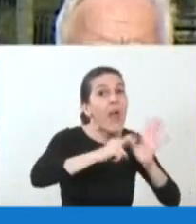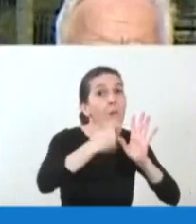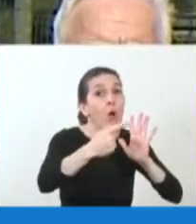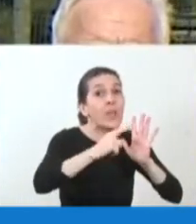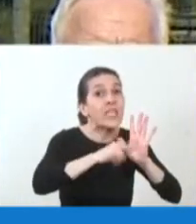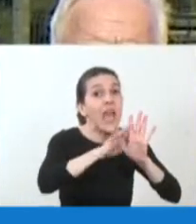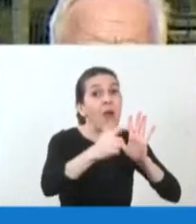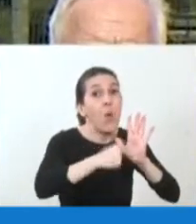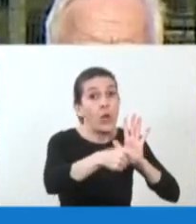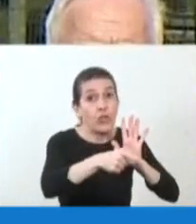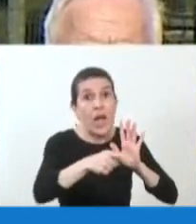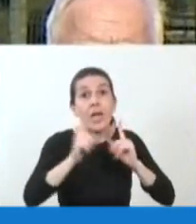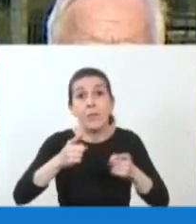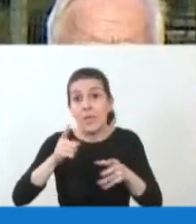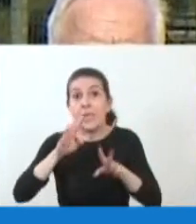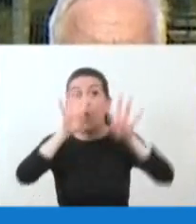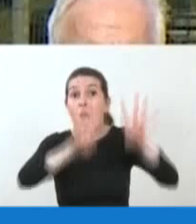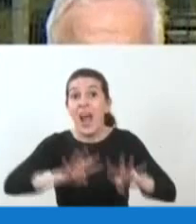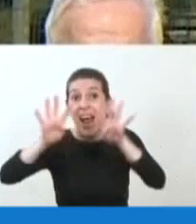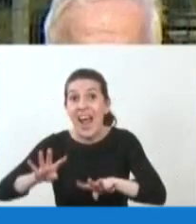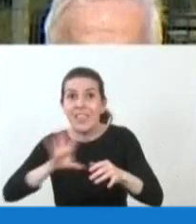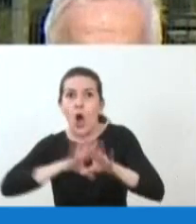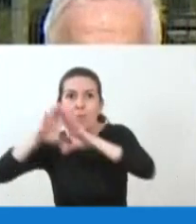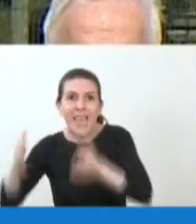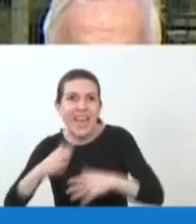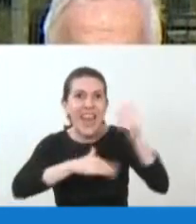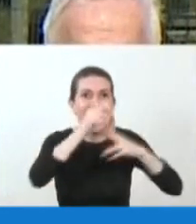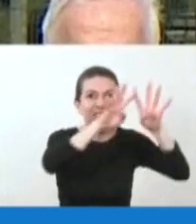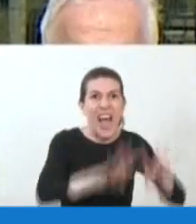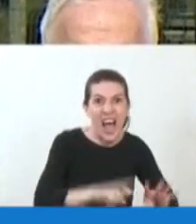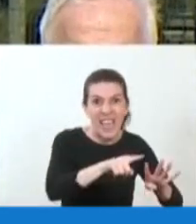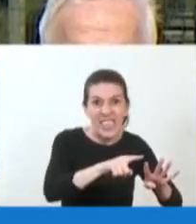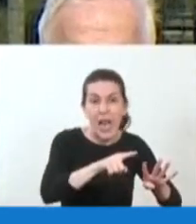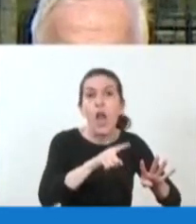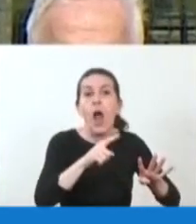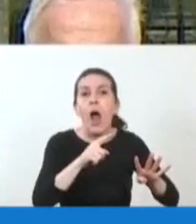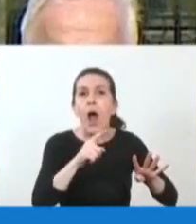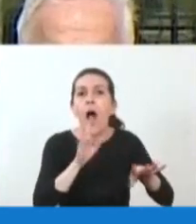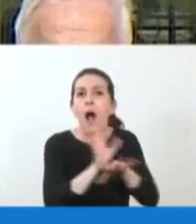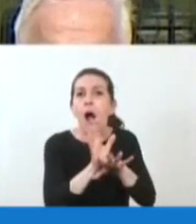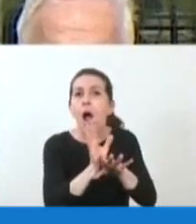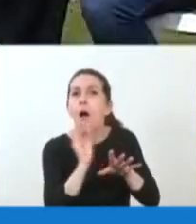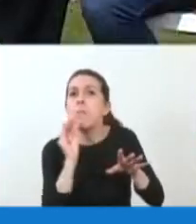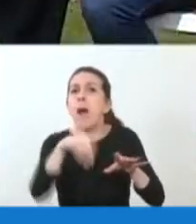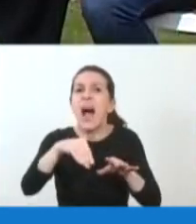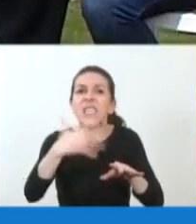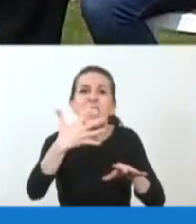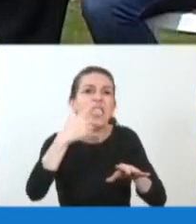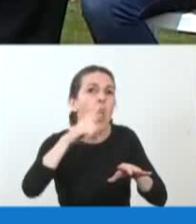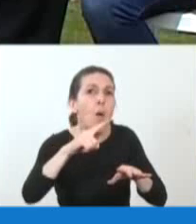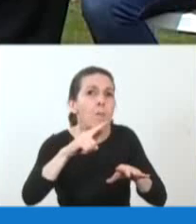estas alcaldías y estas unidades carcelarias lo que van a hacer es agregar 5.000 nuevas plazas